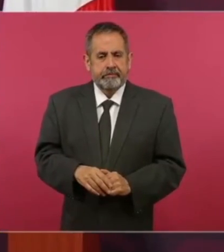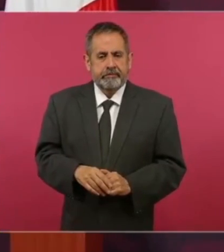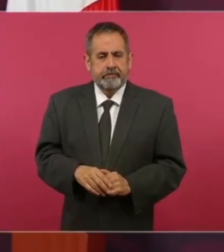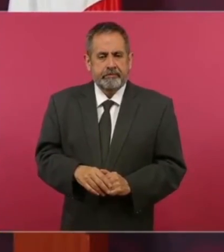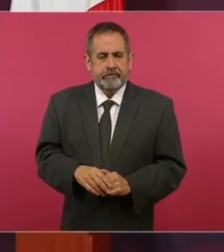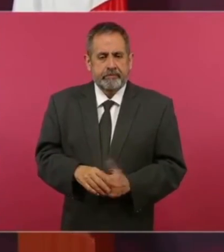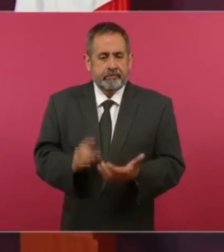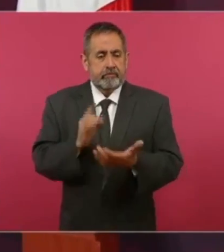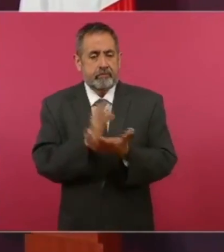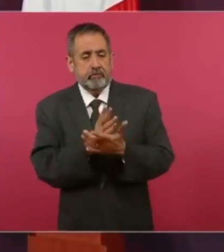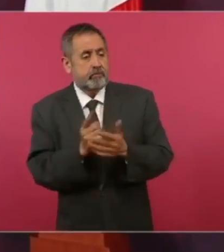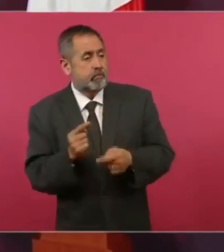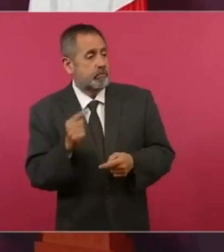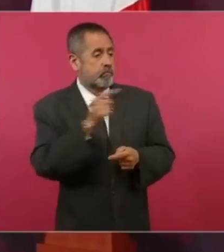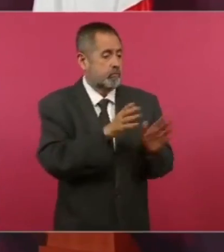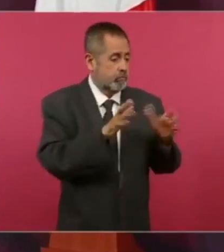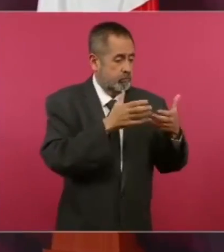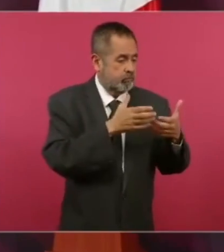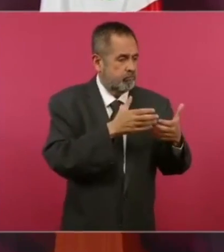los del bloque conservador tienen